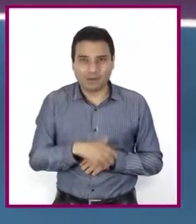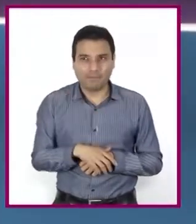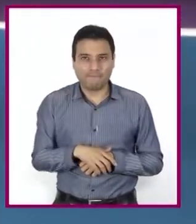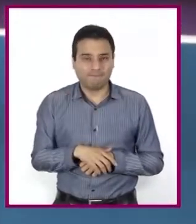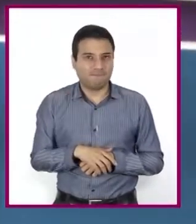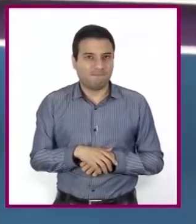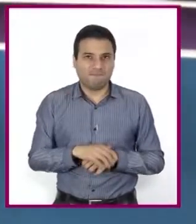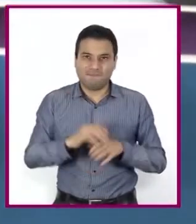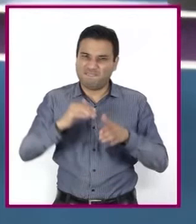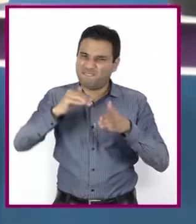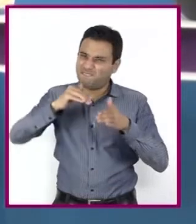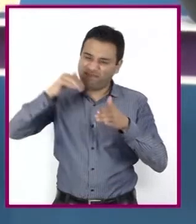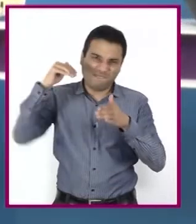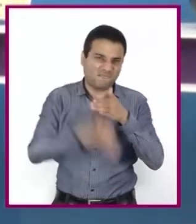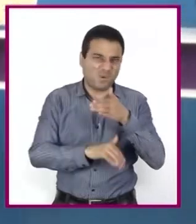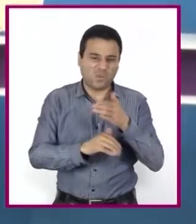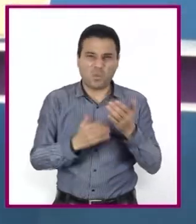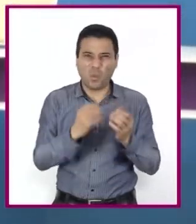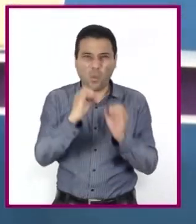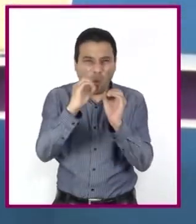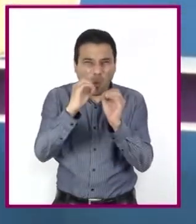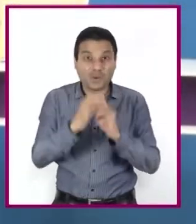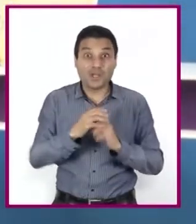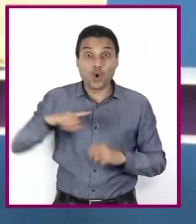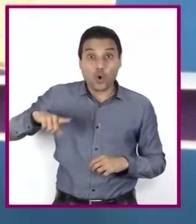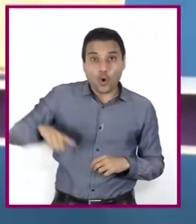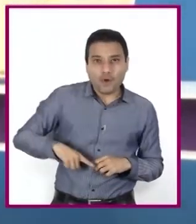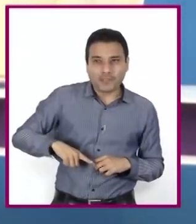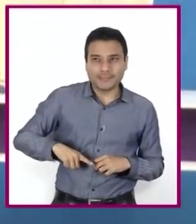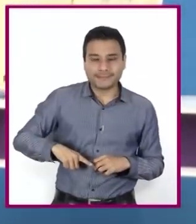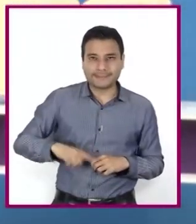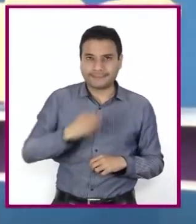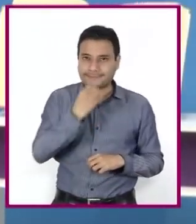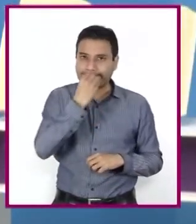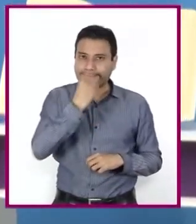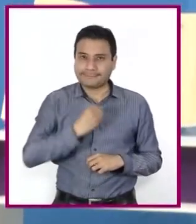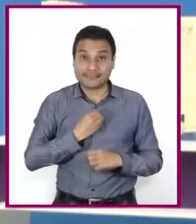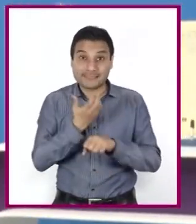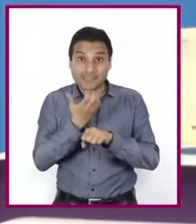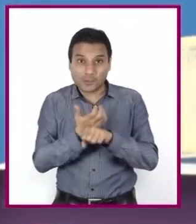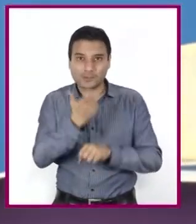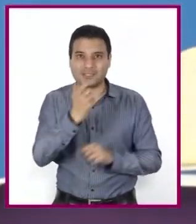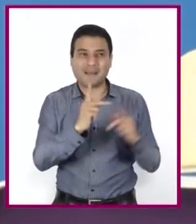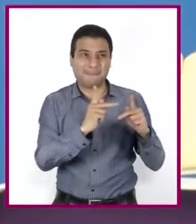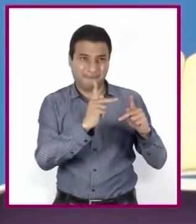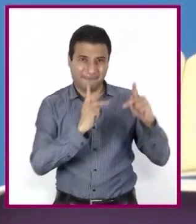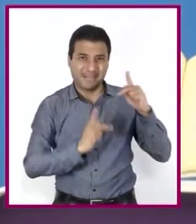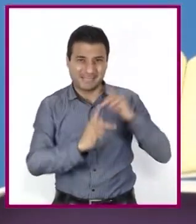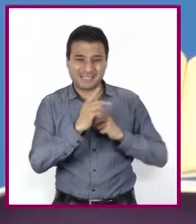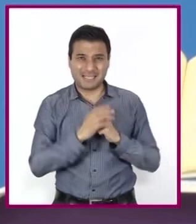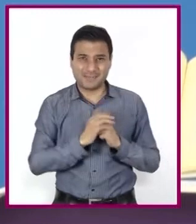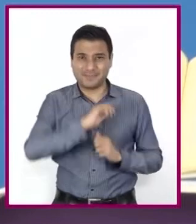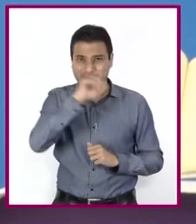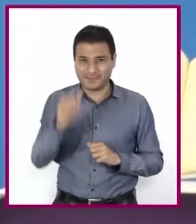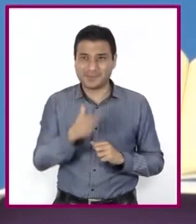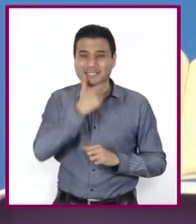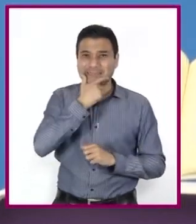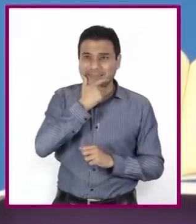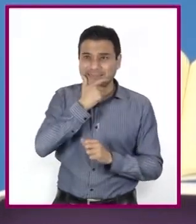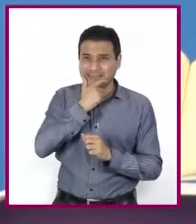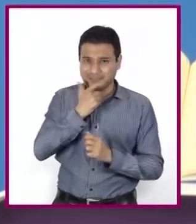destruida, por lo que su gobierno tuvo que pedir préstamos a los Estados Unidos de América para pagar la deuda que tenía con